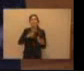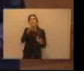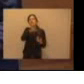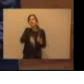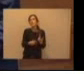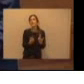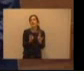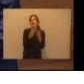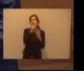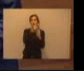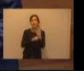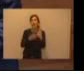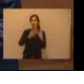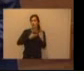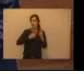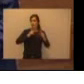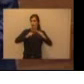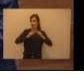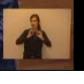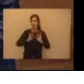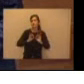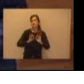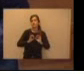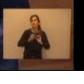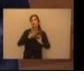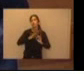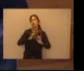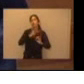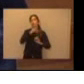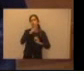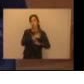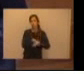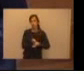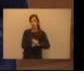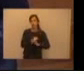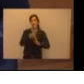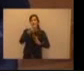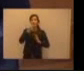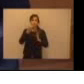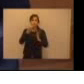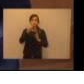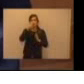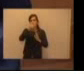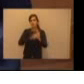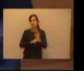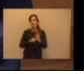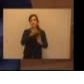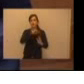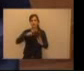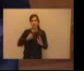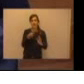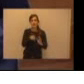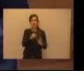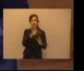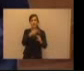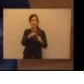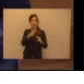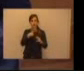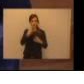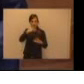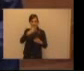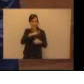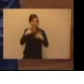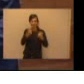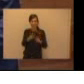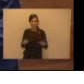ayuntamientos que así lo decidieron. Seguramente tienen sus razones. Mi criterio personal y político como presidente puede ser el que sea.